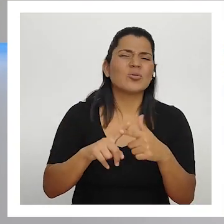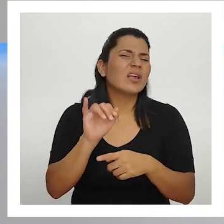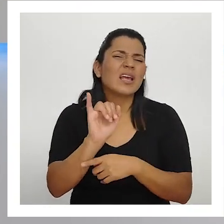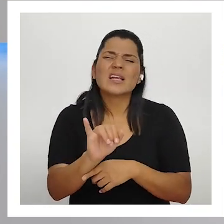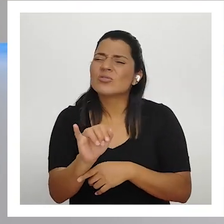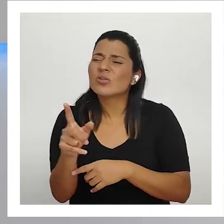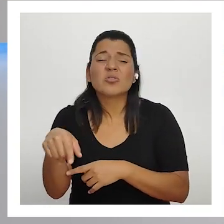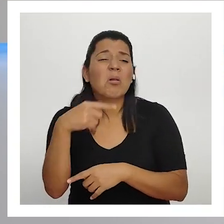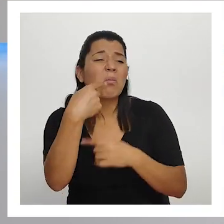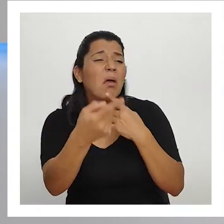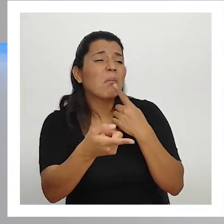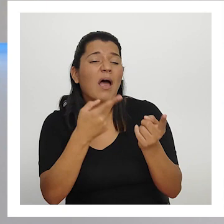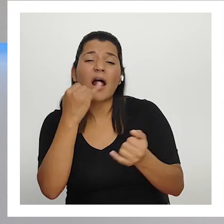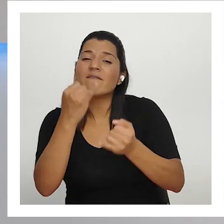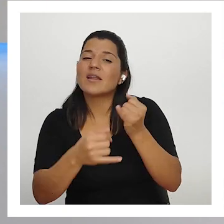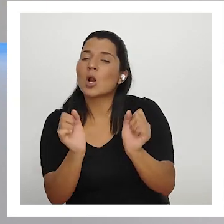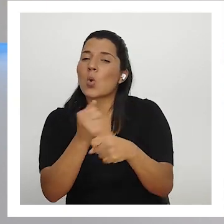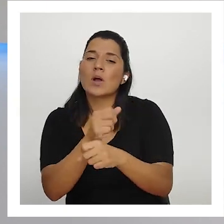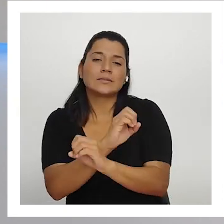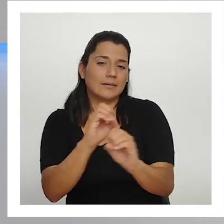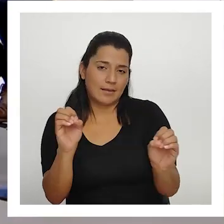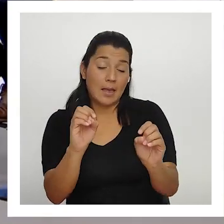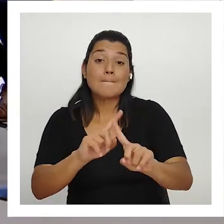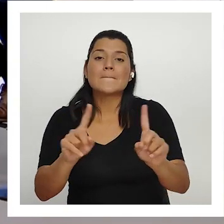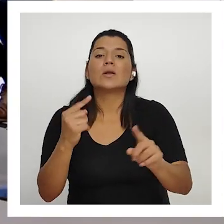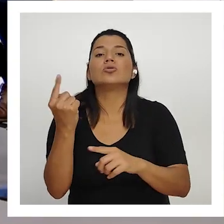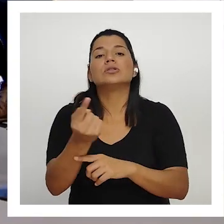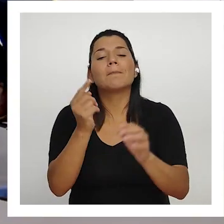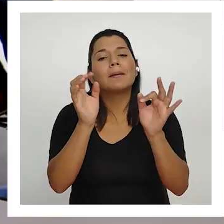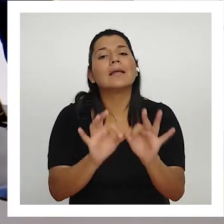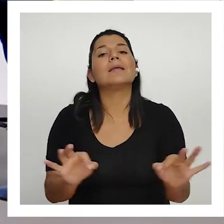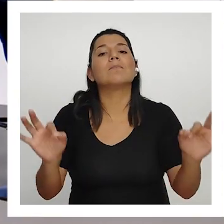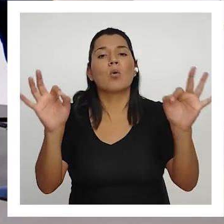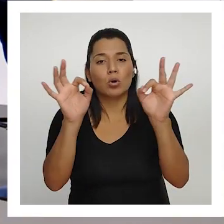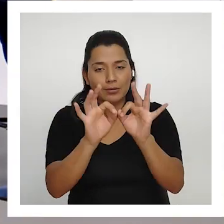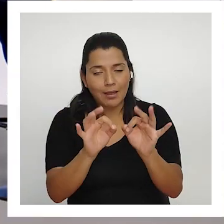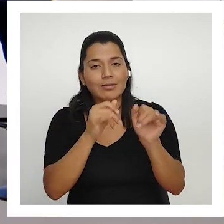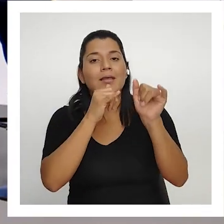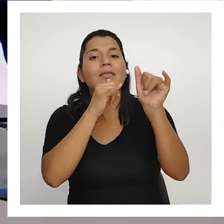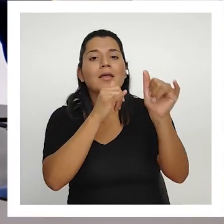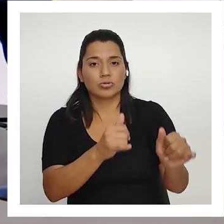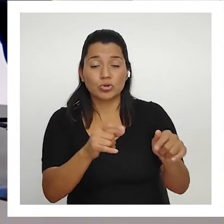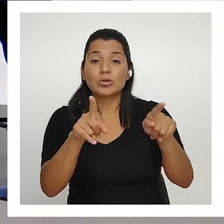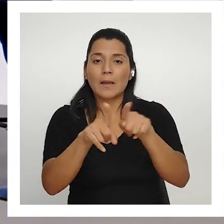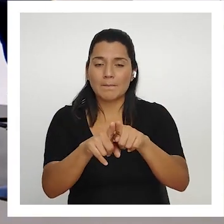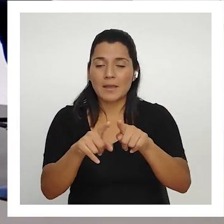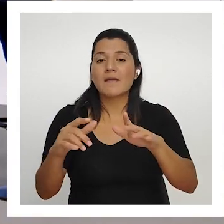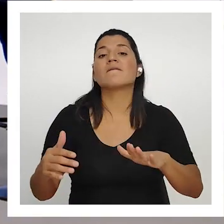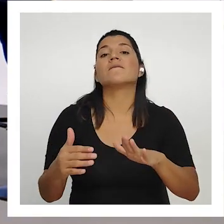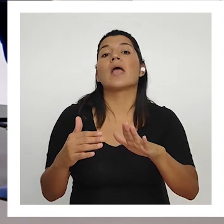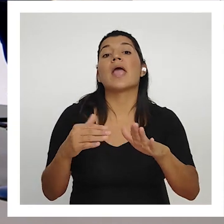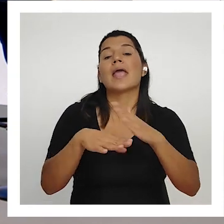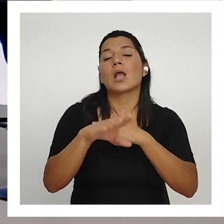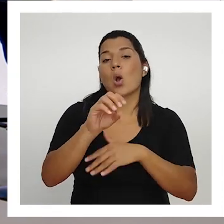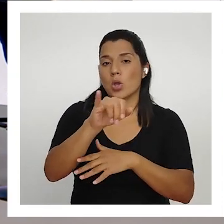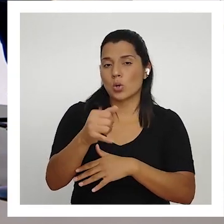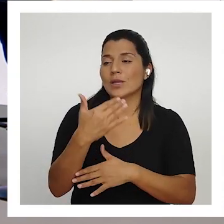un machote. Ellos lo hacen así con el grueso de las personas que se enteran de que van a ser víctimas de este delito y evitan